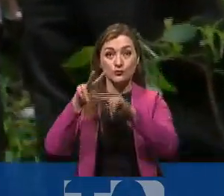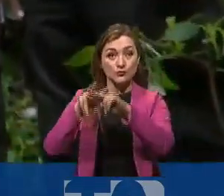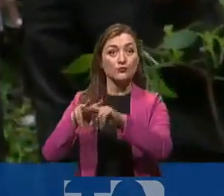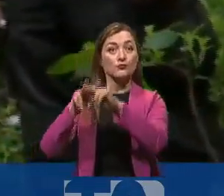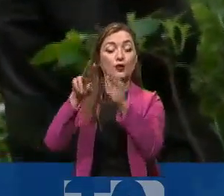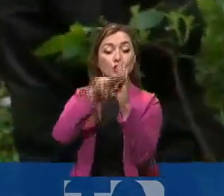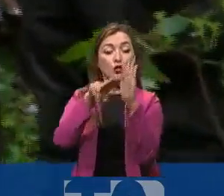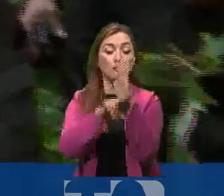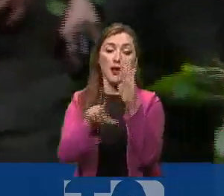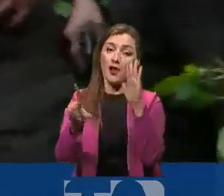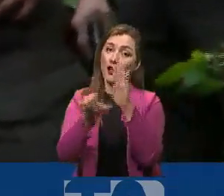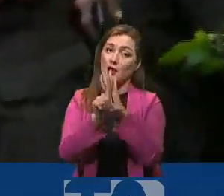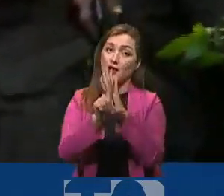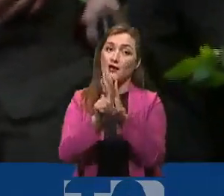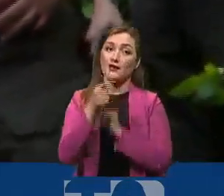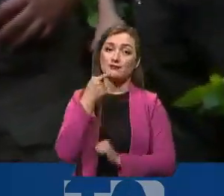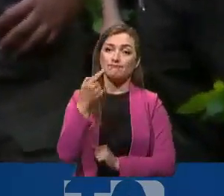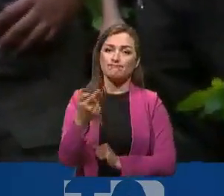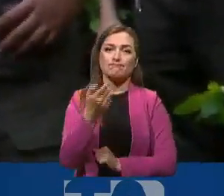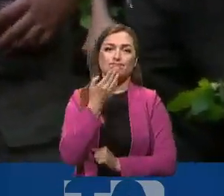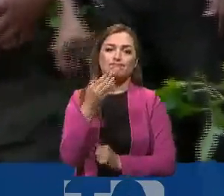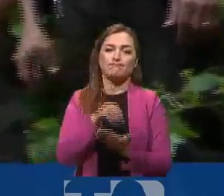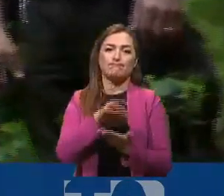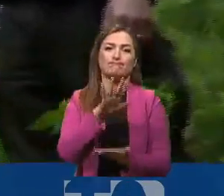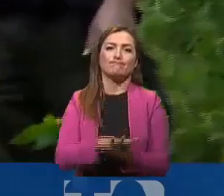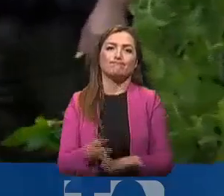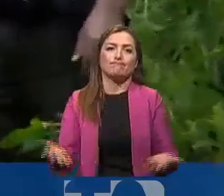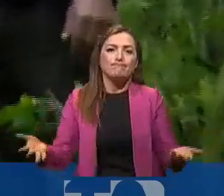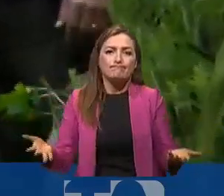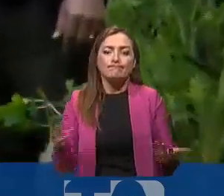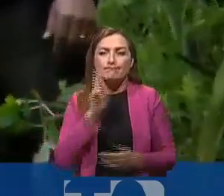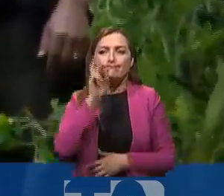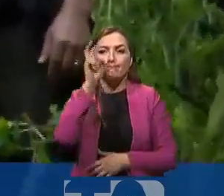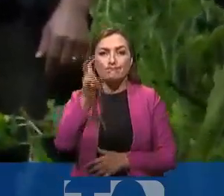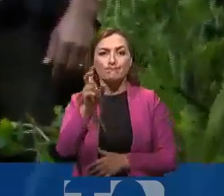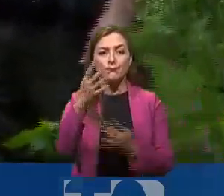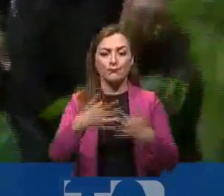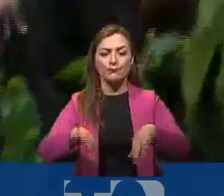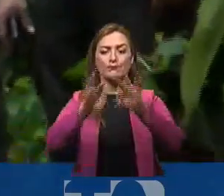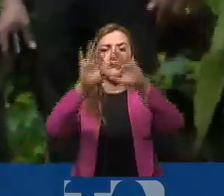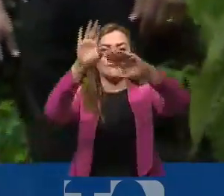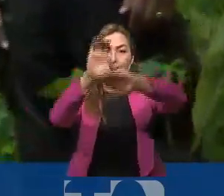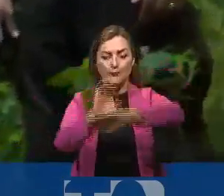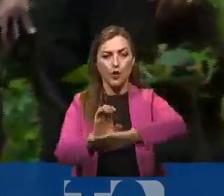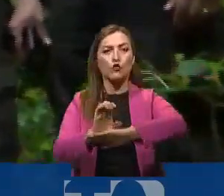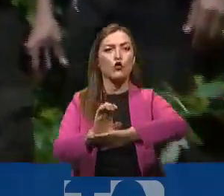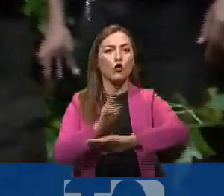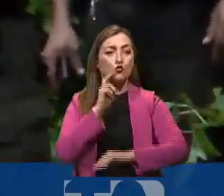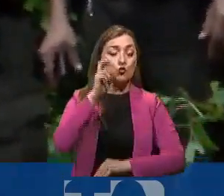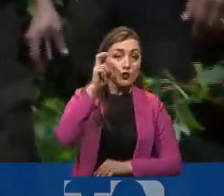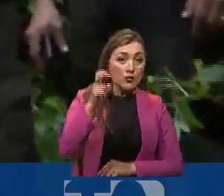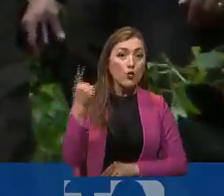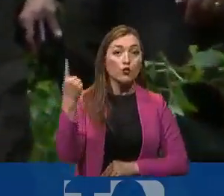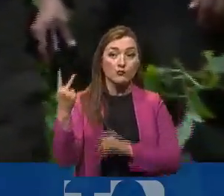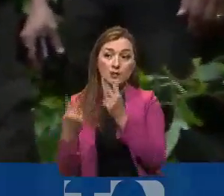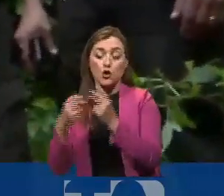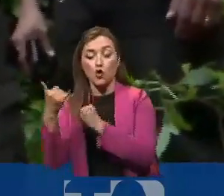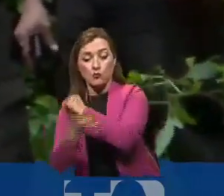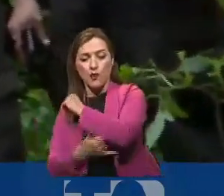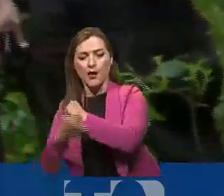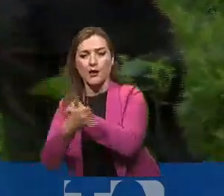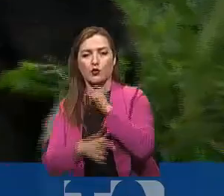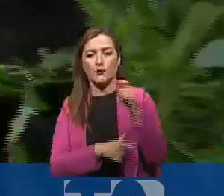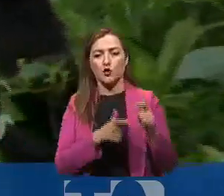la normativa, a la ley, a ver qué es lo que está pasando. El turismo es importante para nuestro país, pero una cosa es el turismo y otra cosa es la gente que viene a